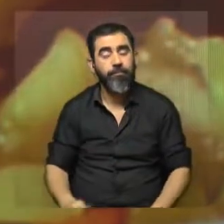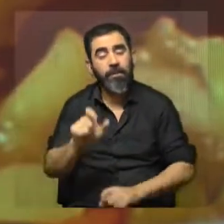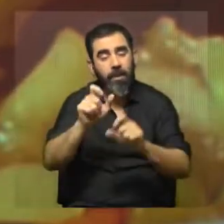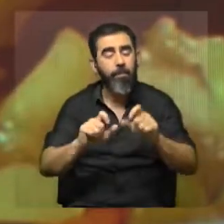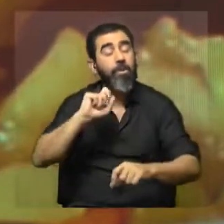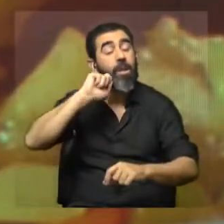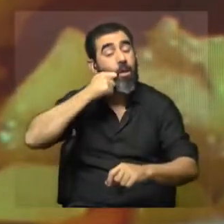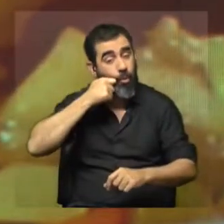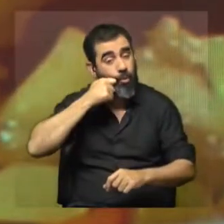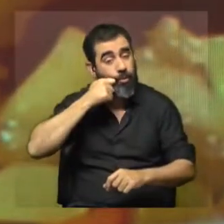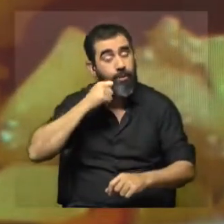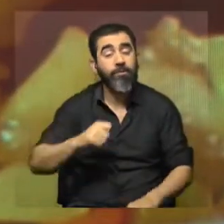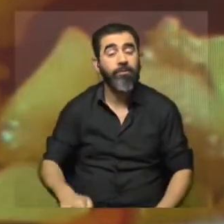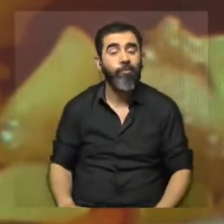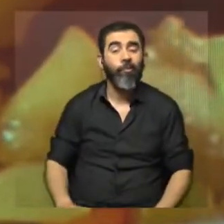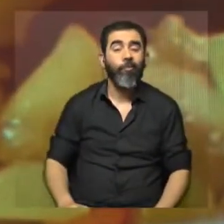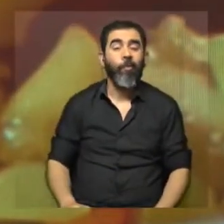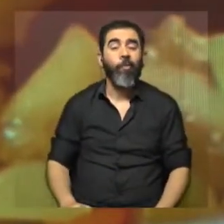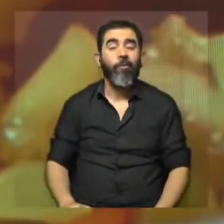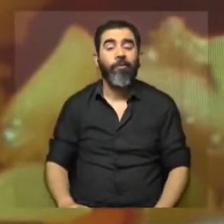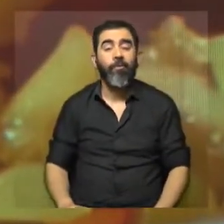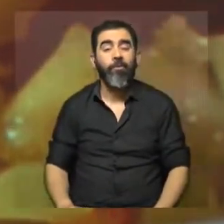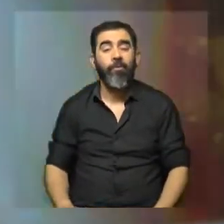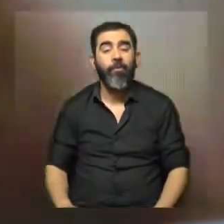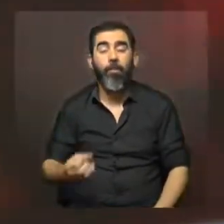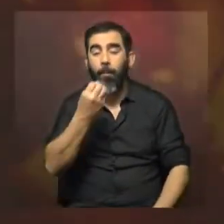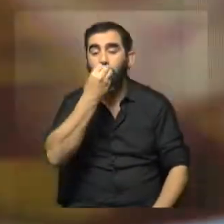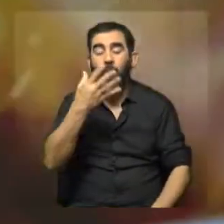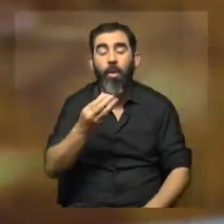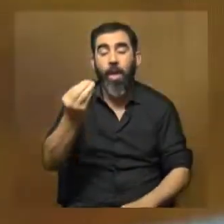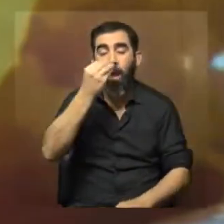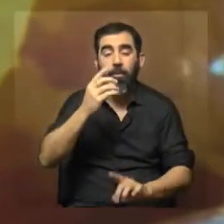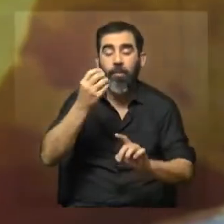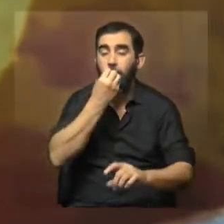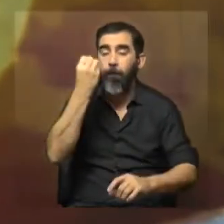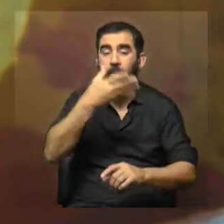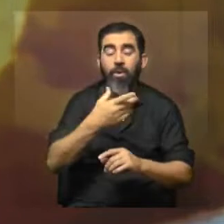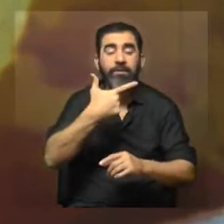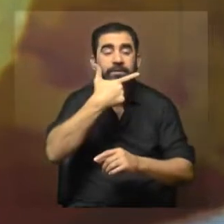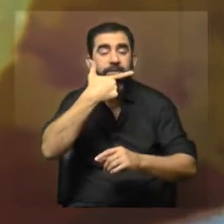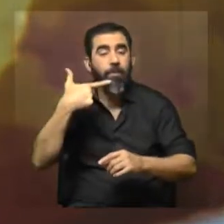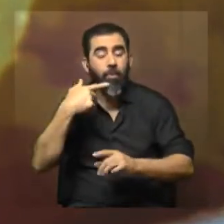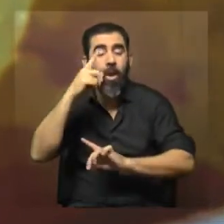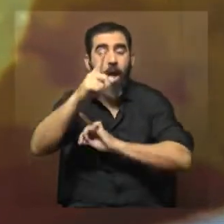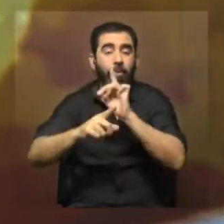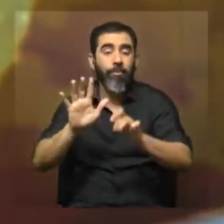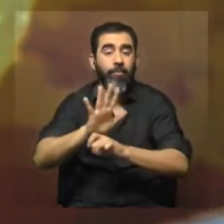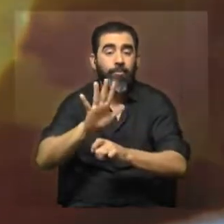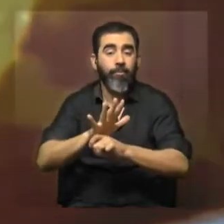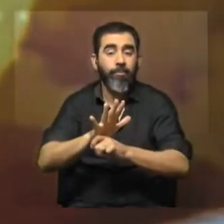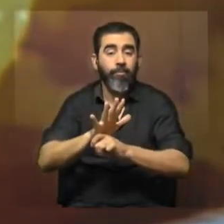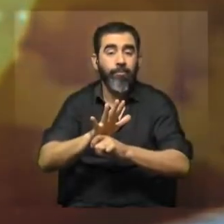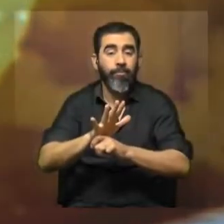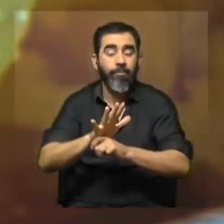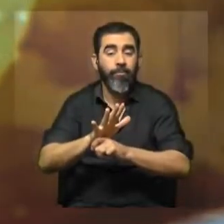eso que hablaban al principio, que no solo son mejoradores nutricionales, sino también son mejoradores de sabor. Muchos se usan se